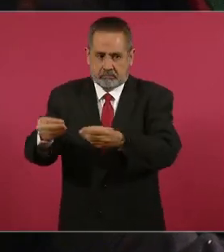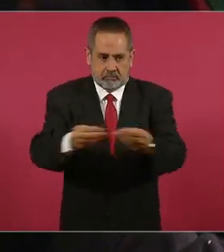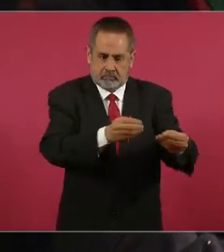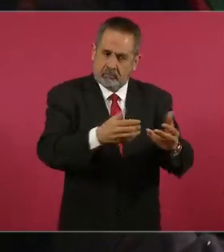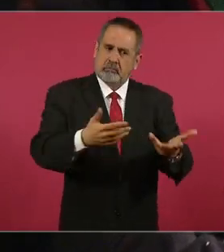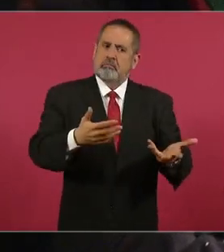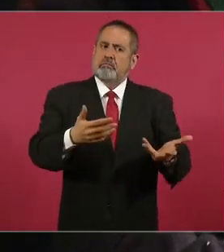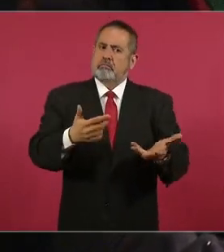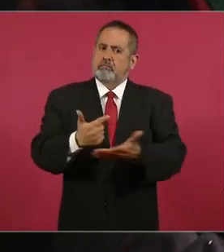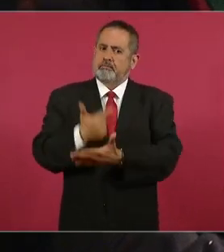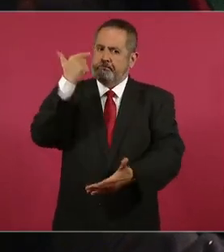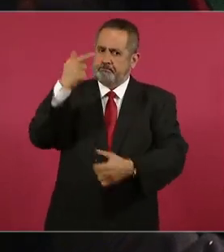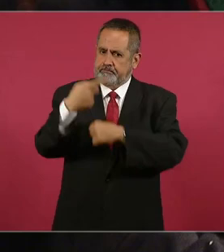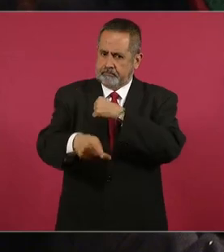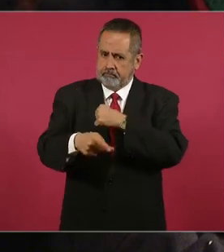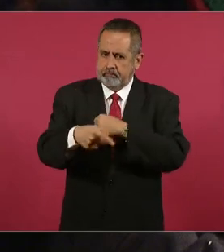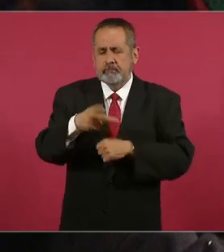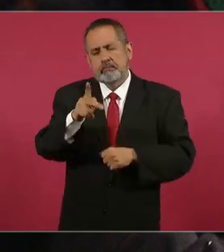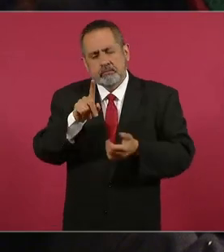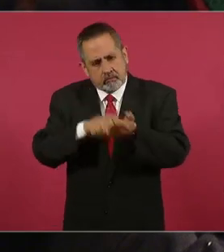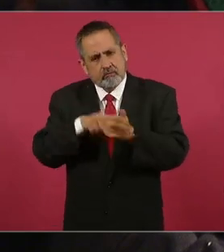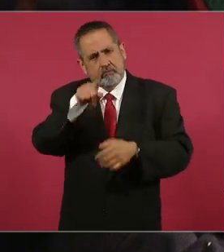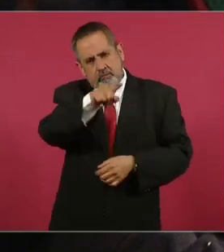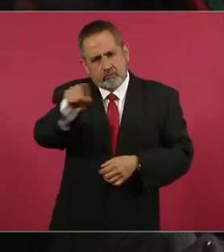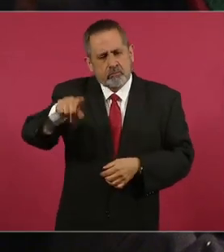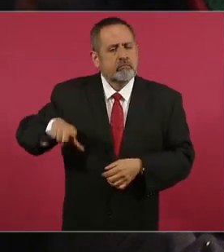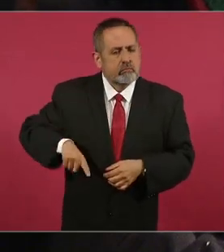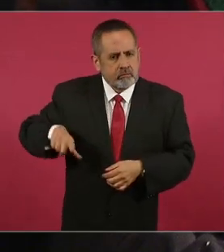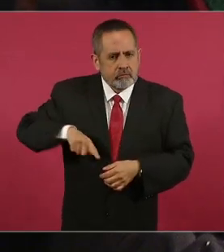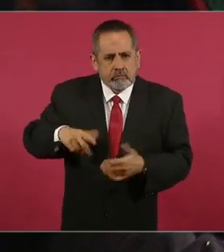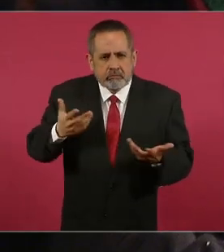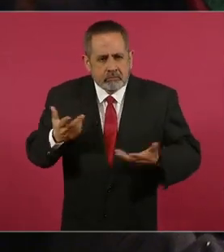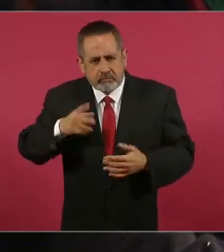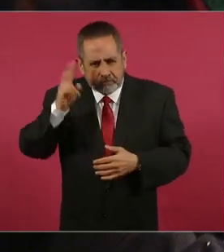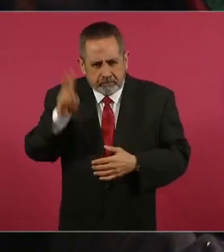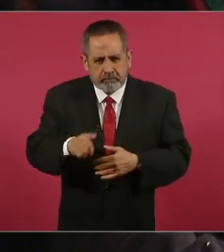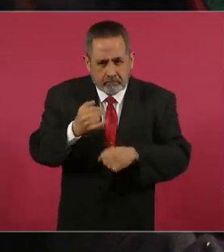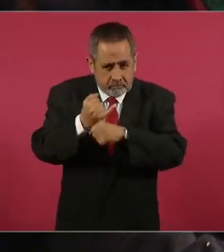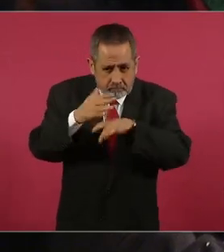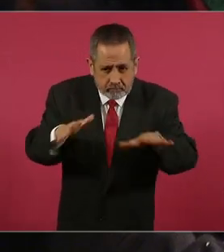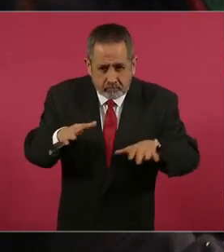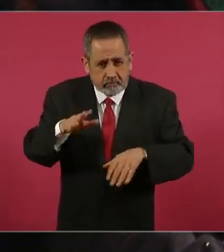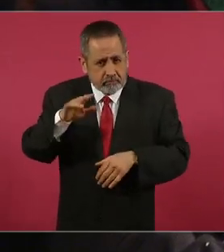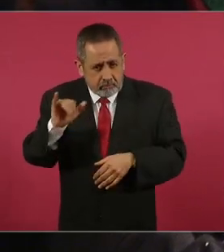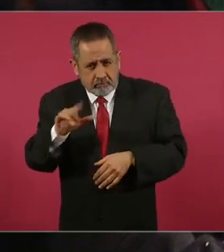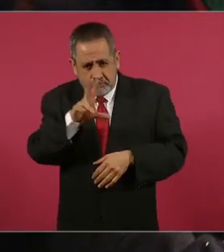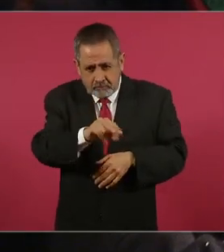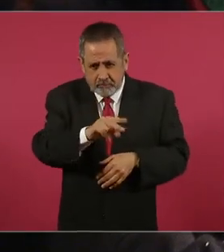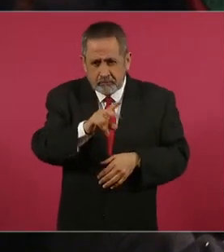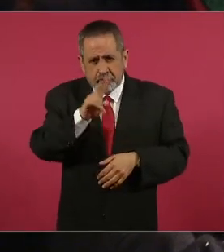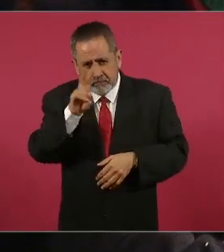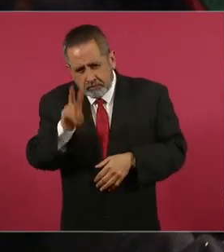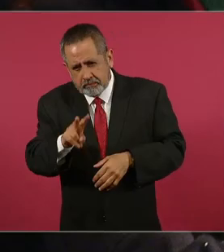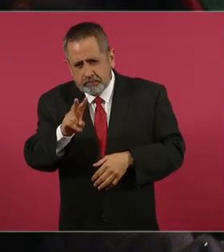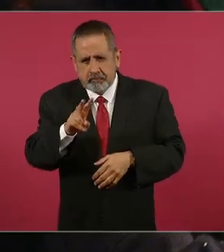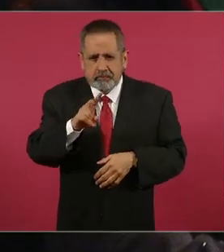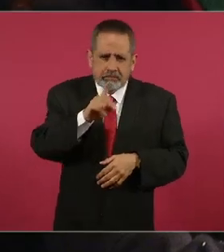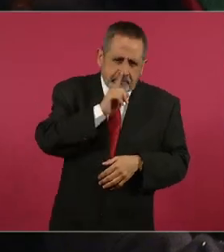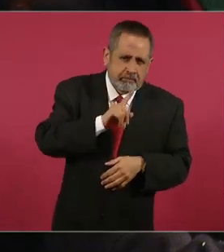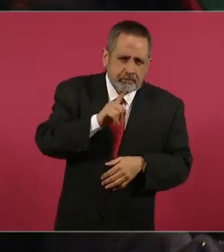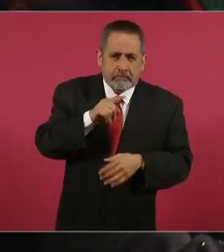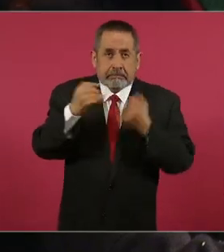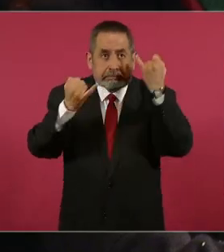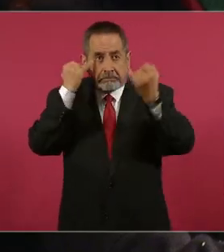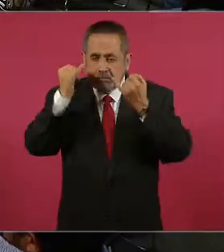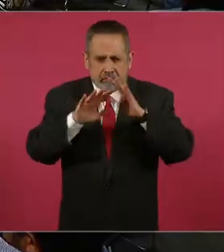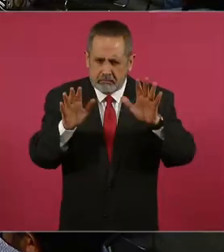pero pues ustedes como autoridades, como gobierno, ¿qué información van a dar justamente para evitar quizá este tipo de